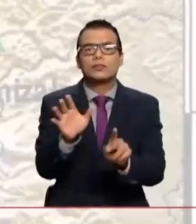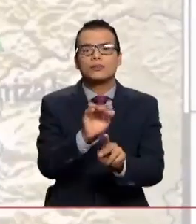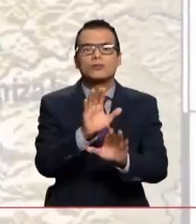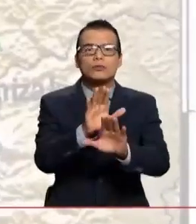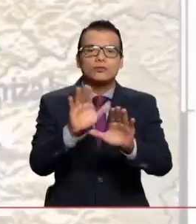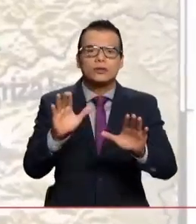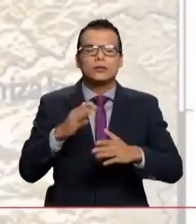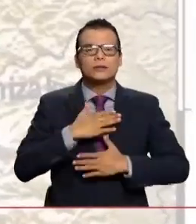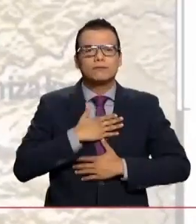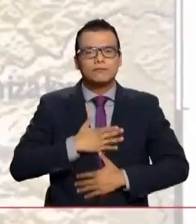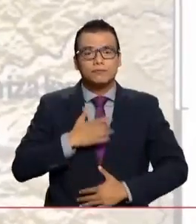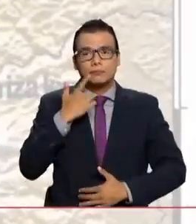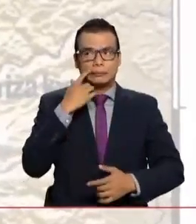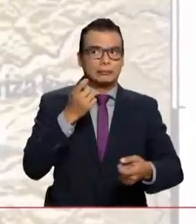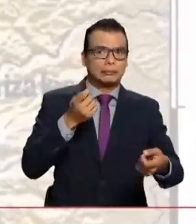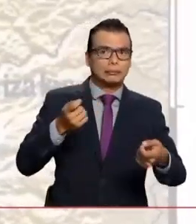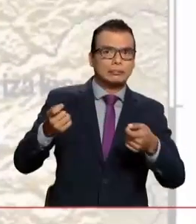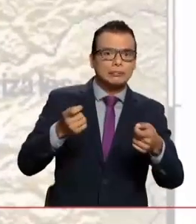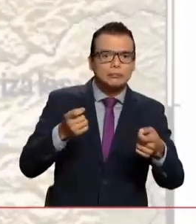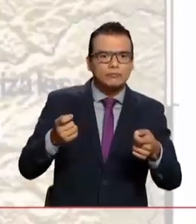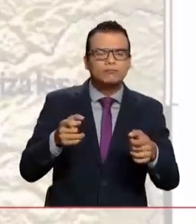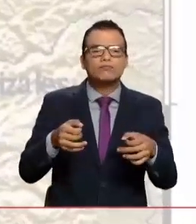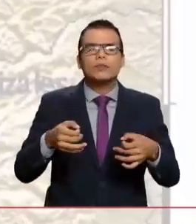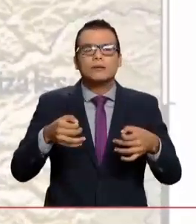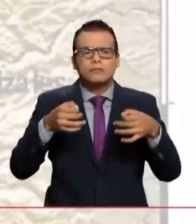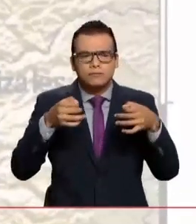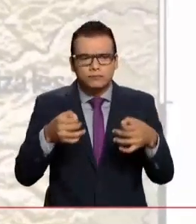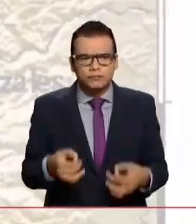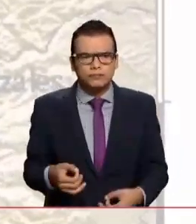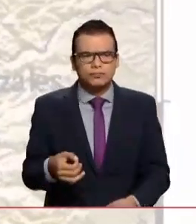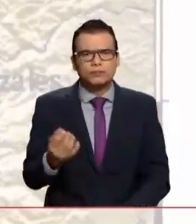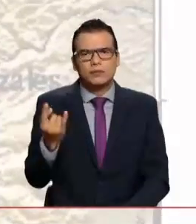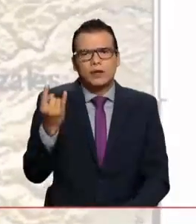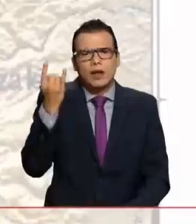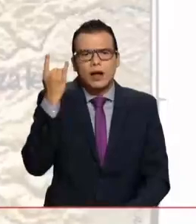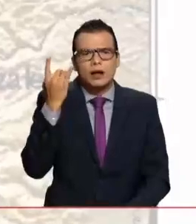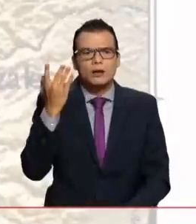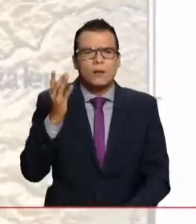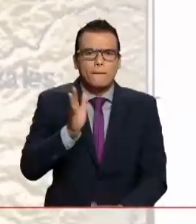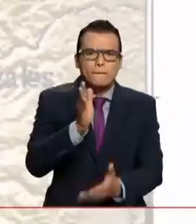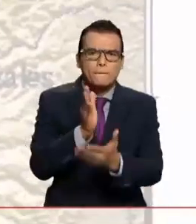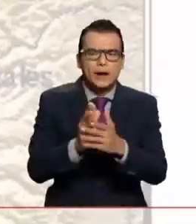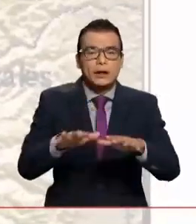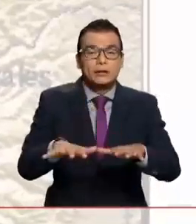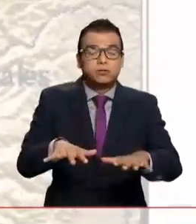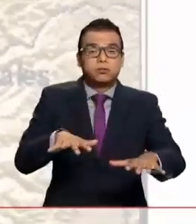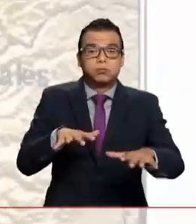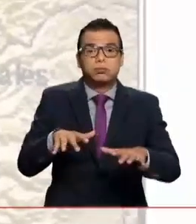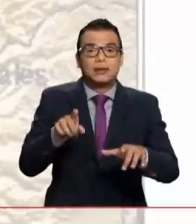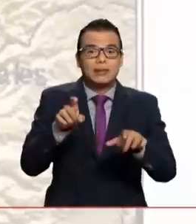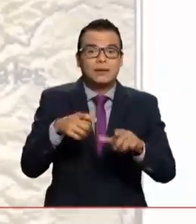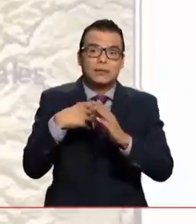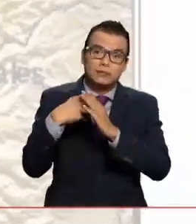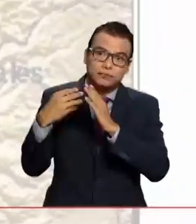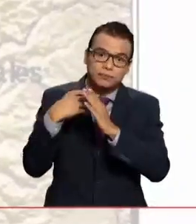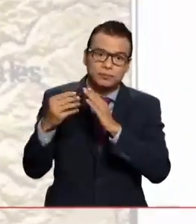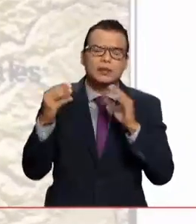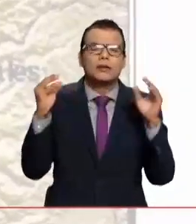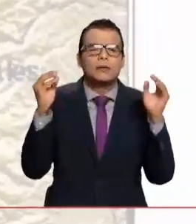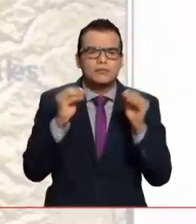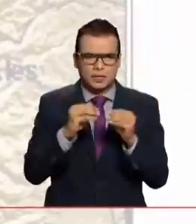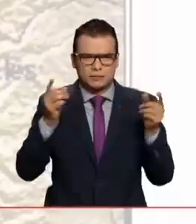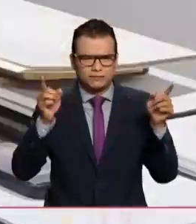mantenernos en estado de alerta. En el momento en que sintamos un temblor, debemos salir a áreas seguras y debemos